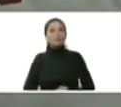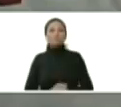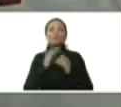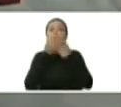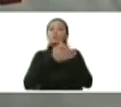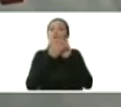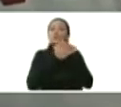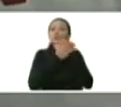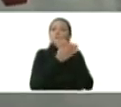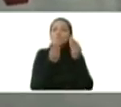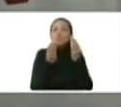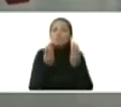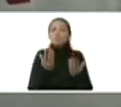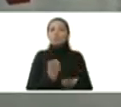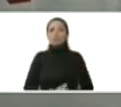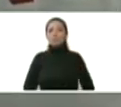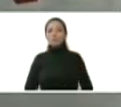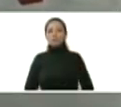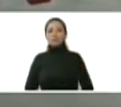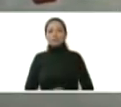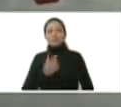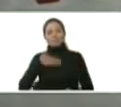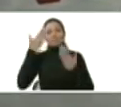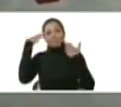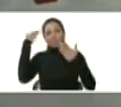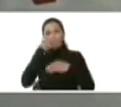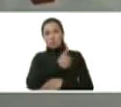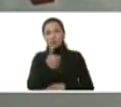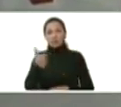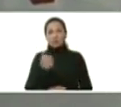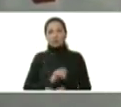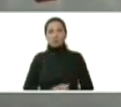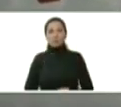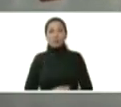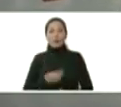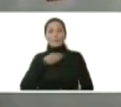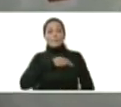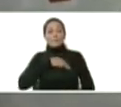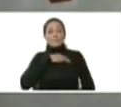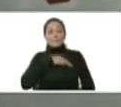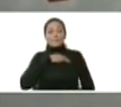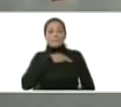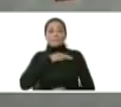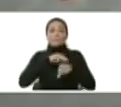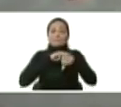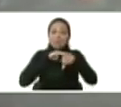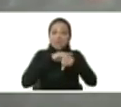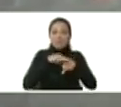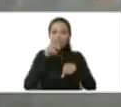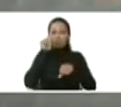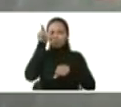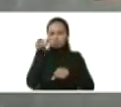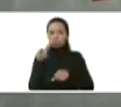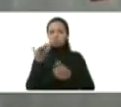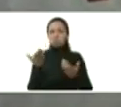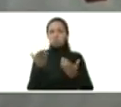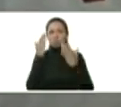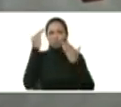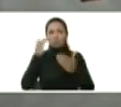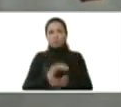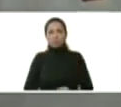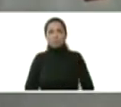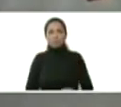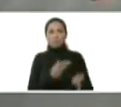consentida, Sofía. Bueno, mi saludo, pues, ministro. Bienvenido. Muchas gracias. Presidente, a un